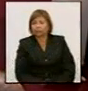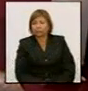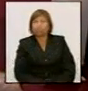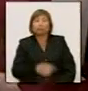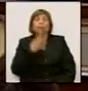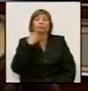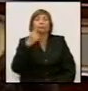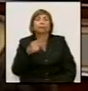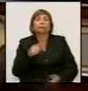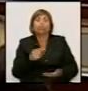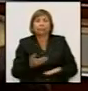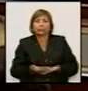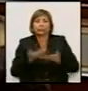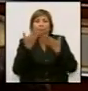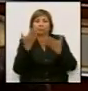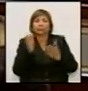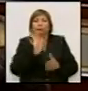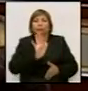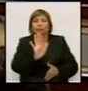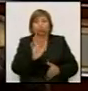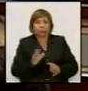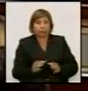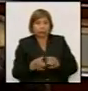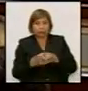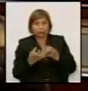Estamos ofreciendo su candidatura